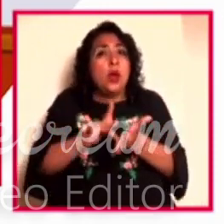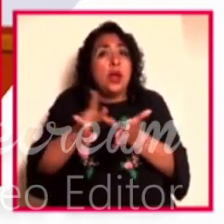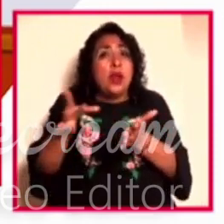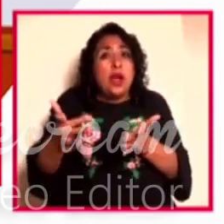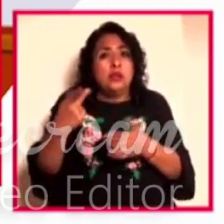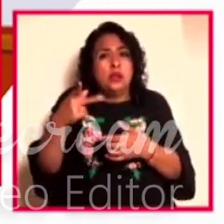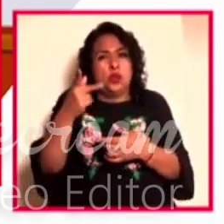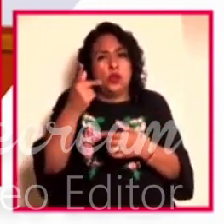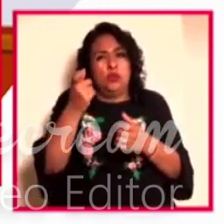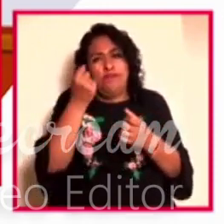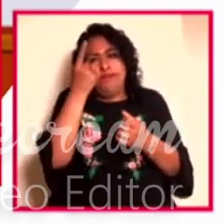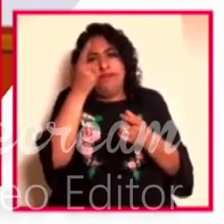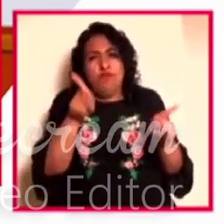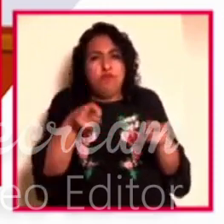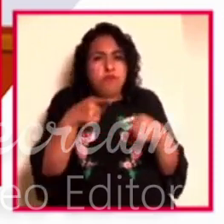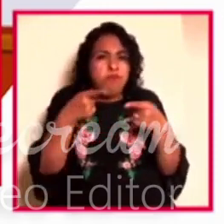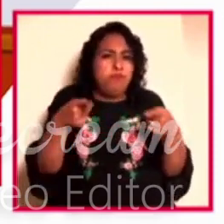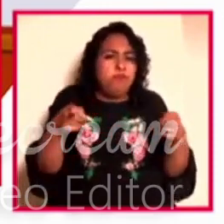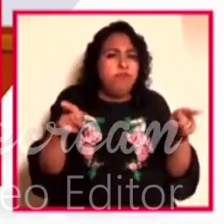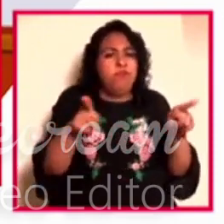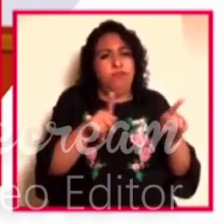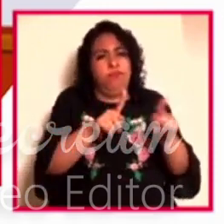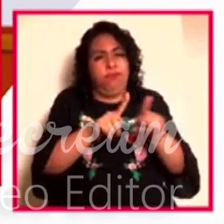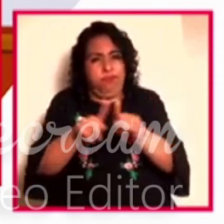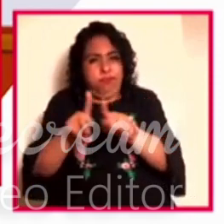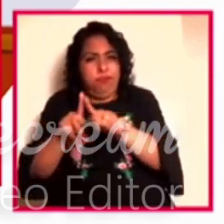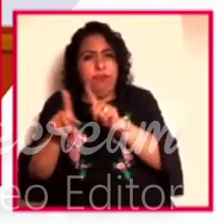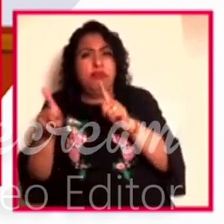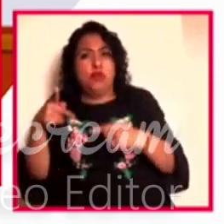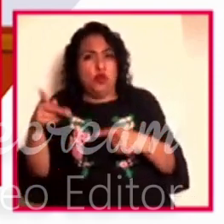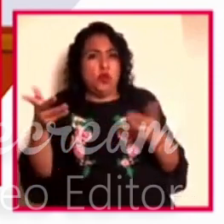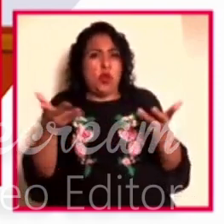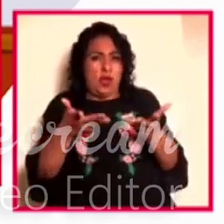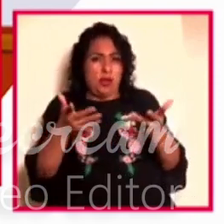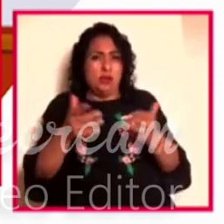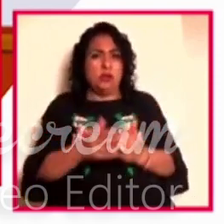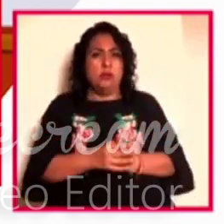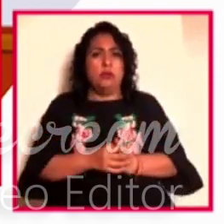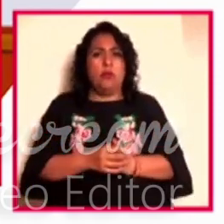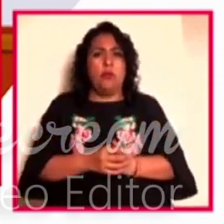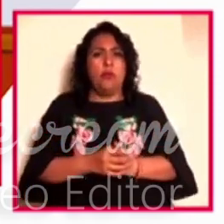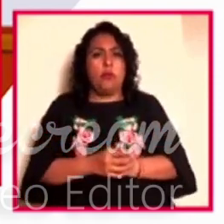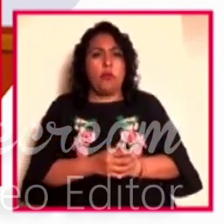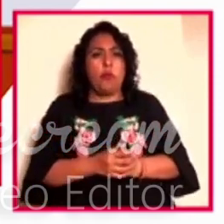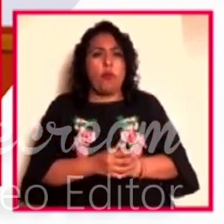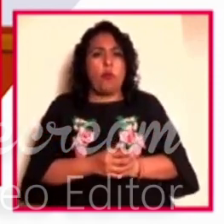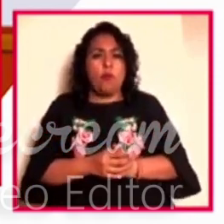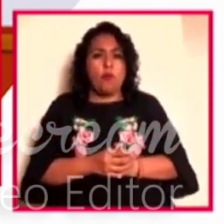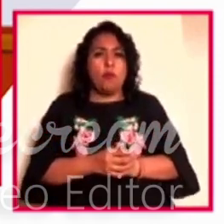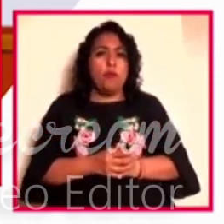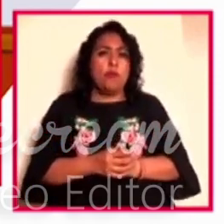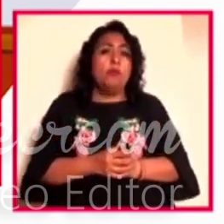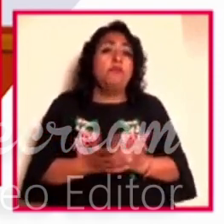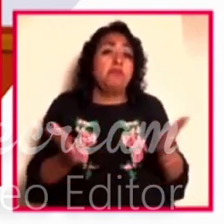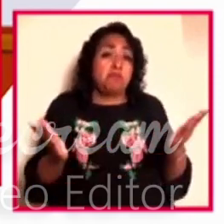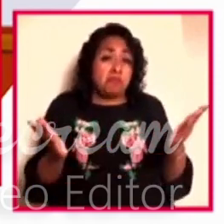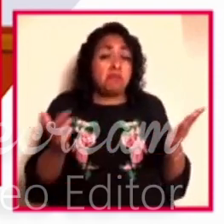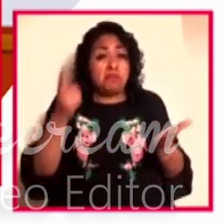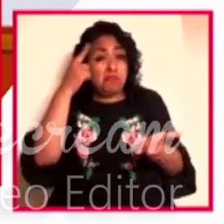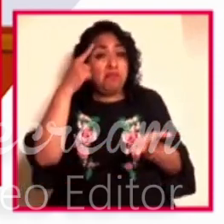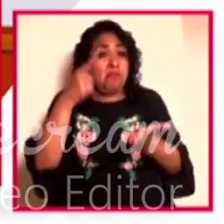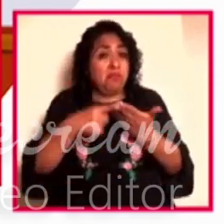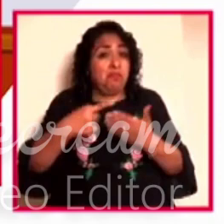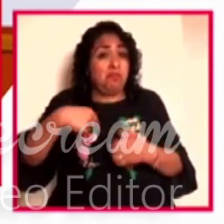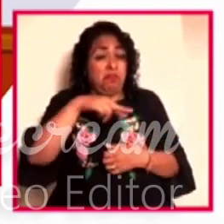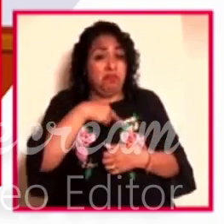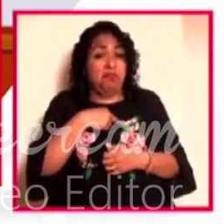la contribución que hizo en los distintos campos. Y pues creo que nos toca, y lo digo como compositor,